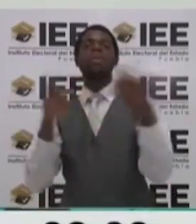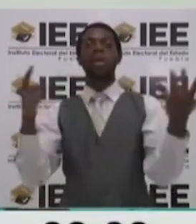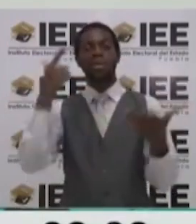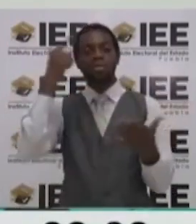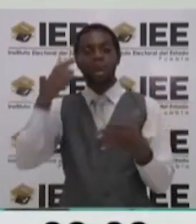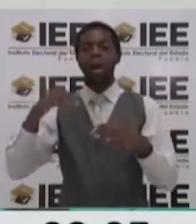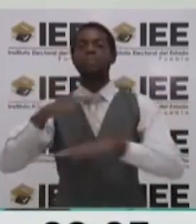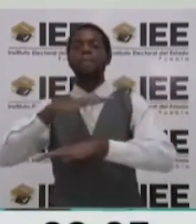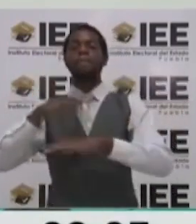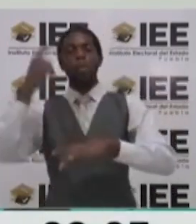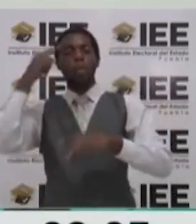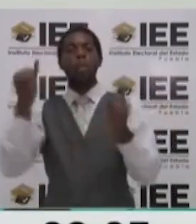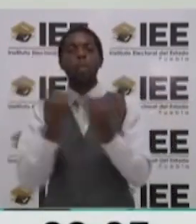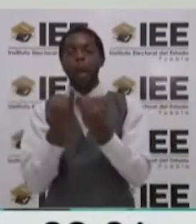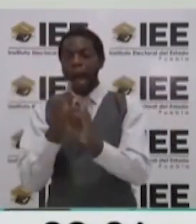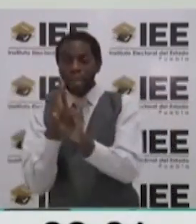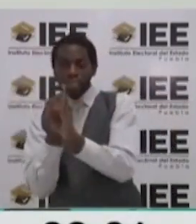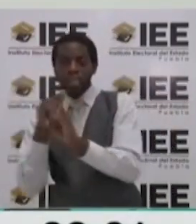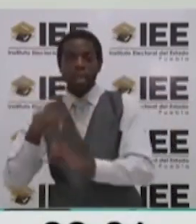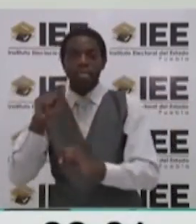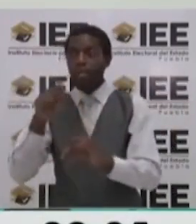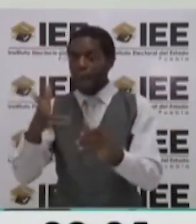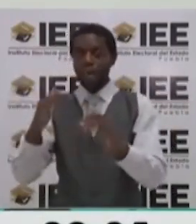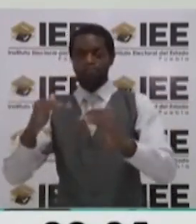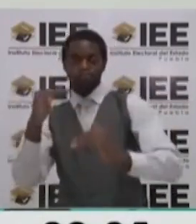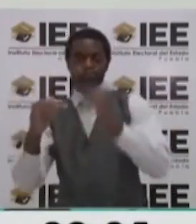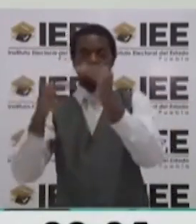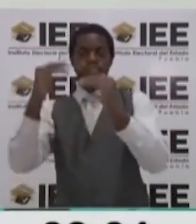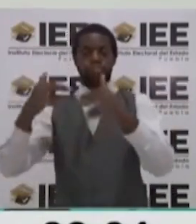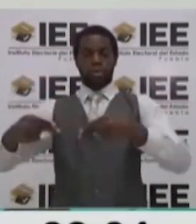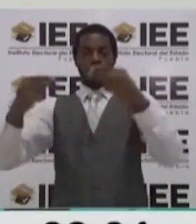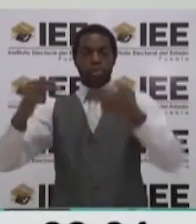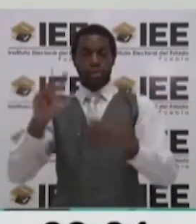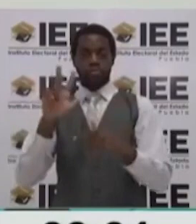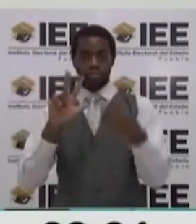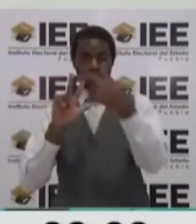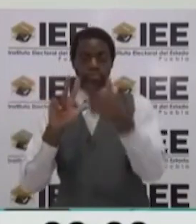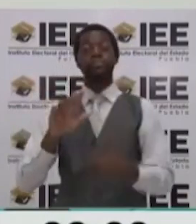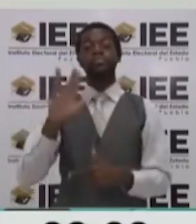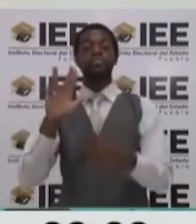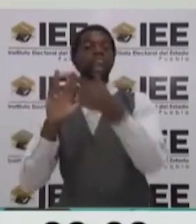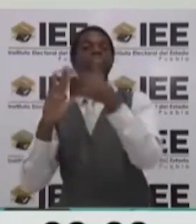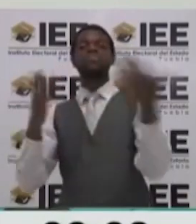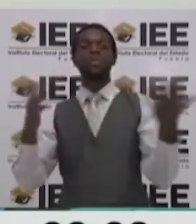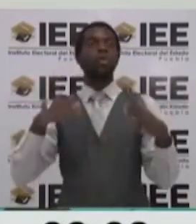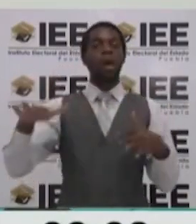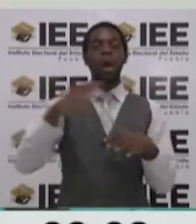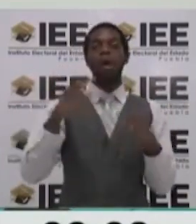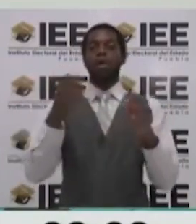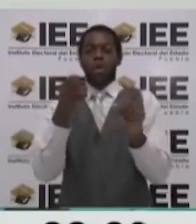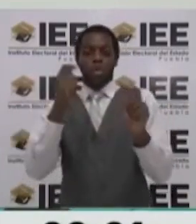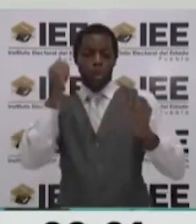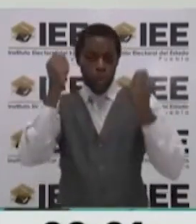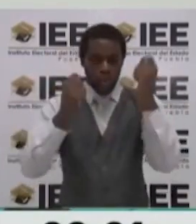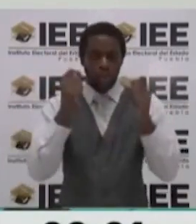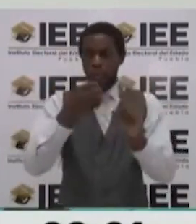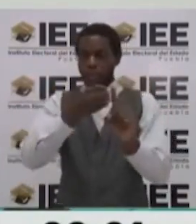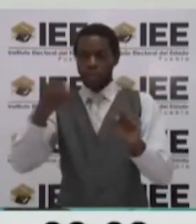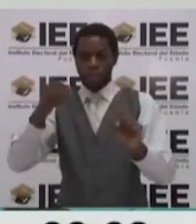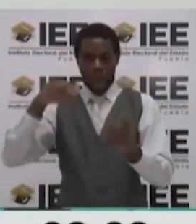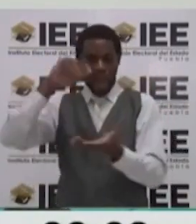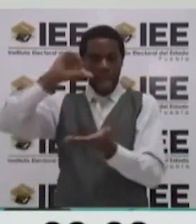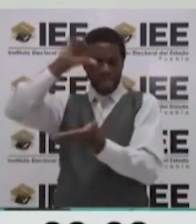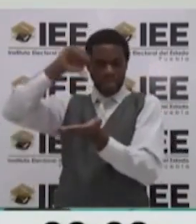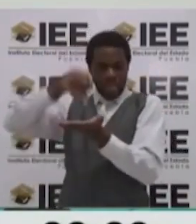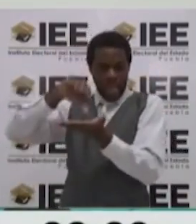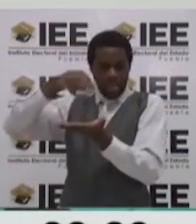negocio la cuarta un plan de turismo y ordenamiento del centro histórico y 5 la fragmentación o